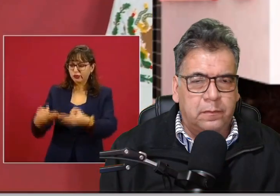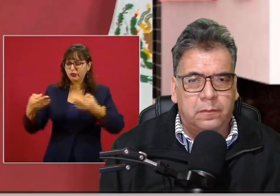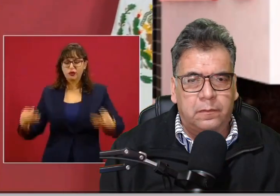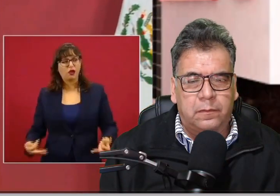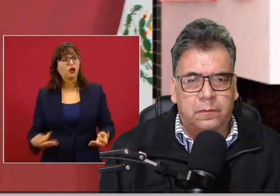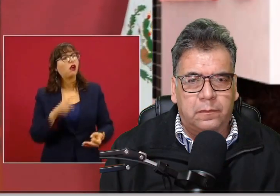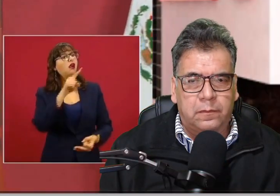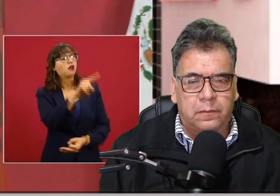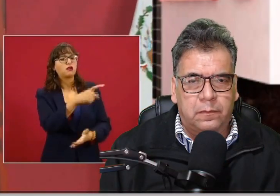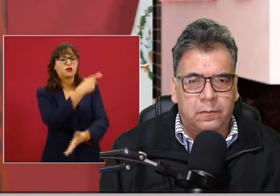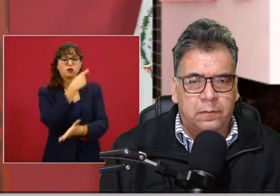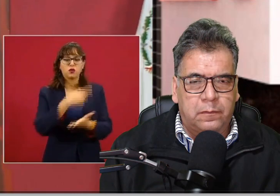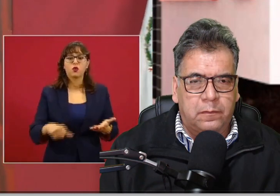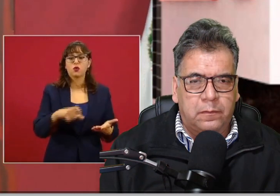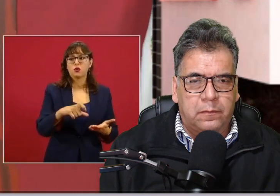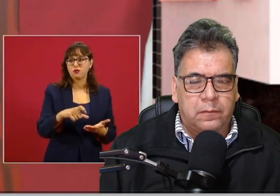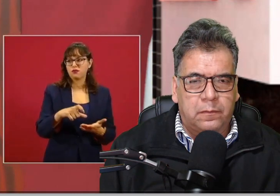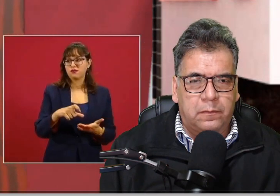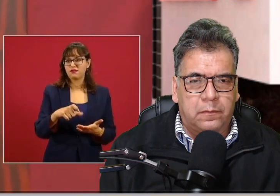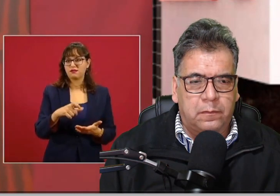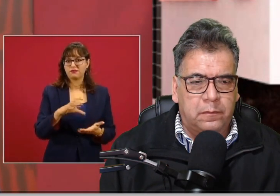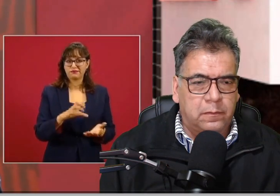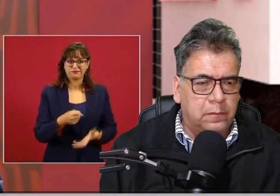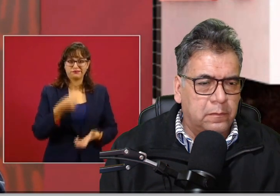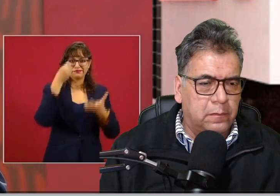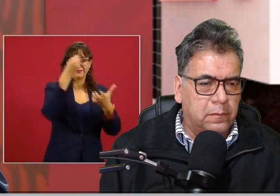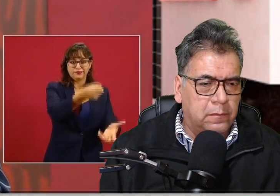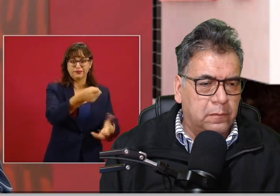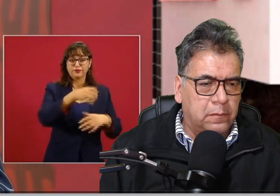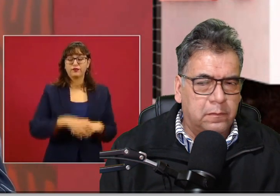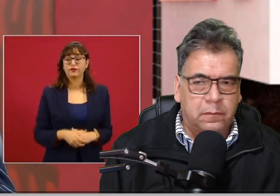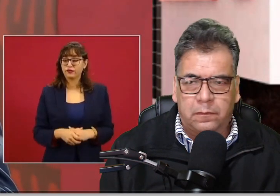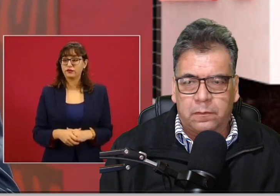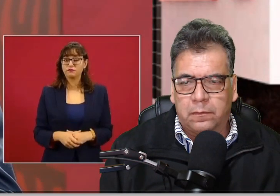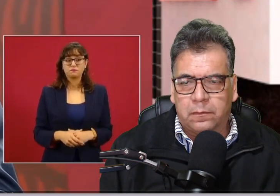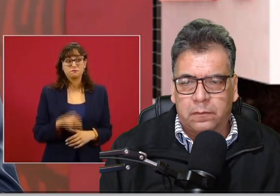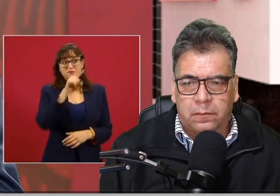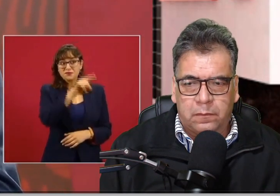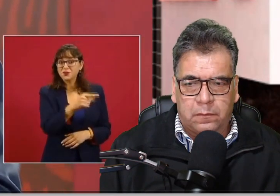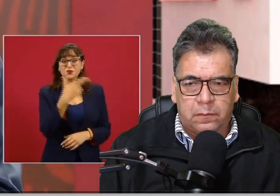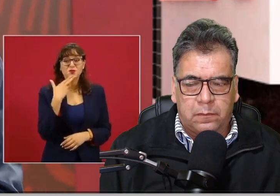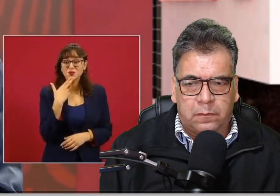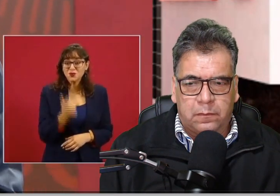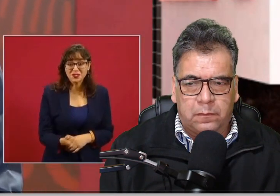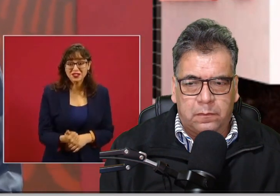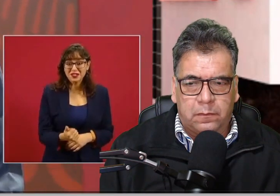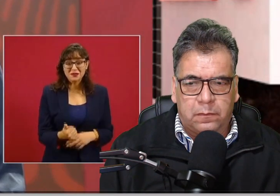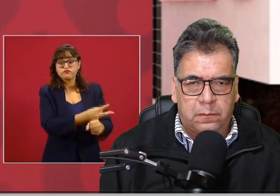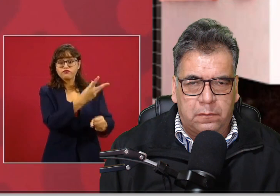¿Por qué esos cambios, esos bandazos? Por la corrupción.